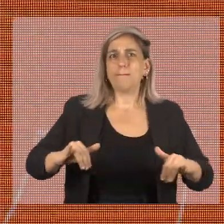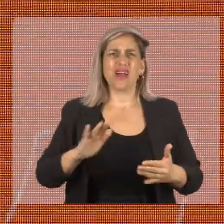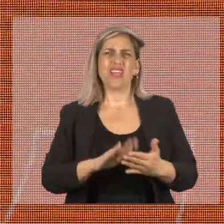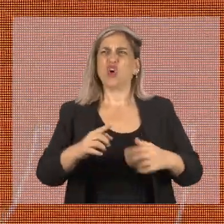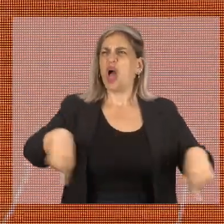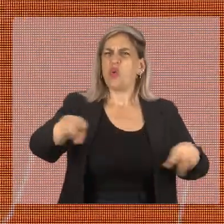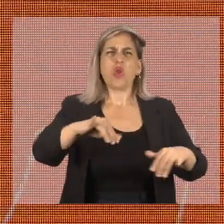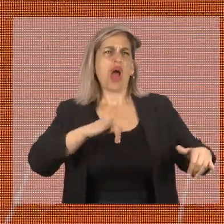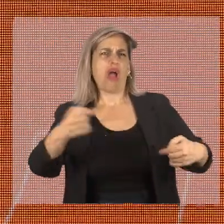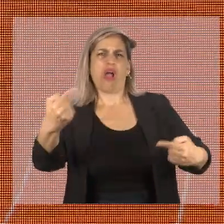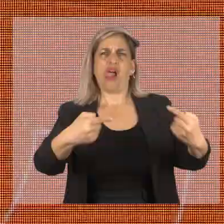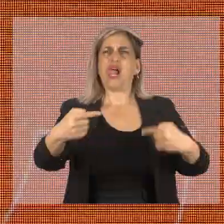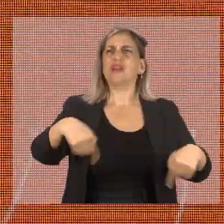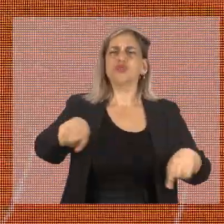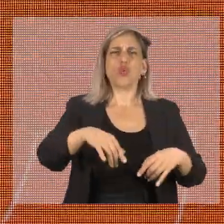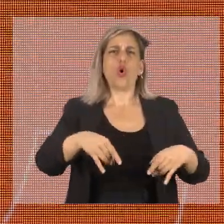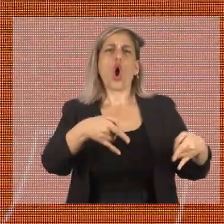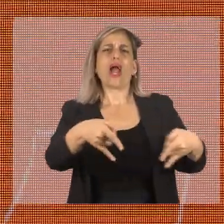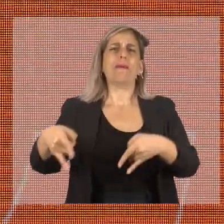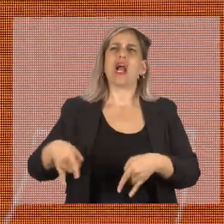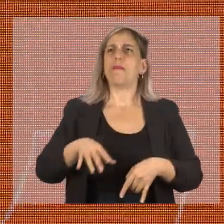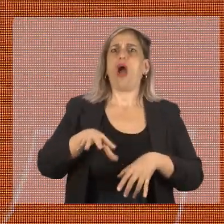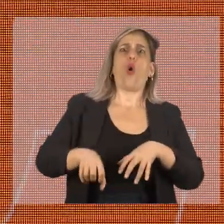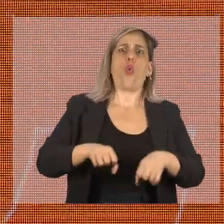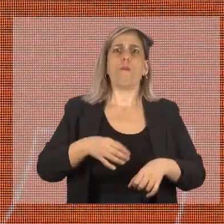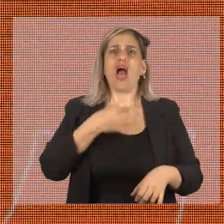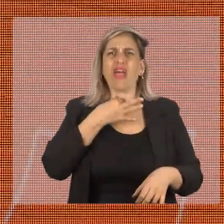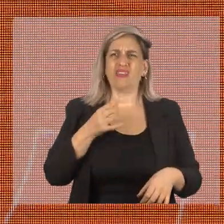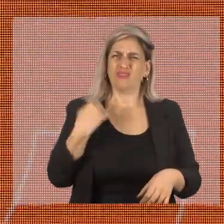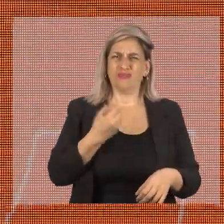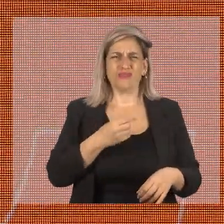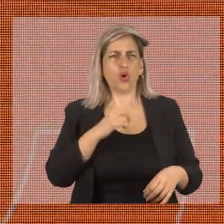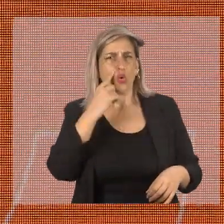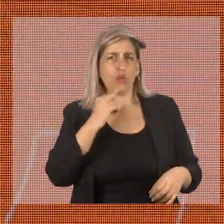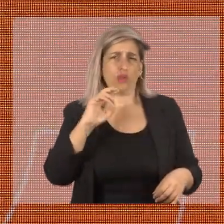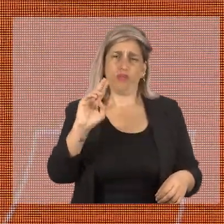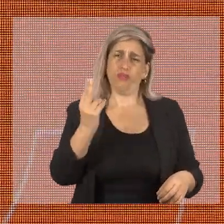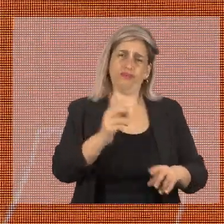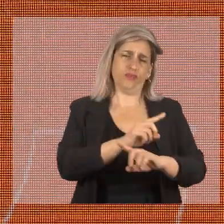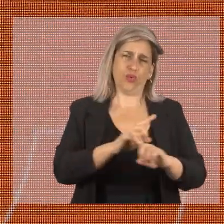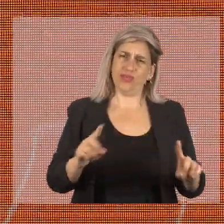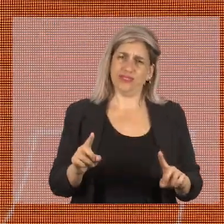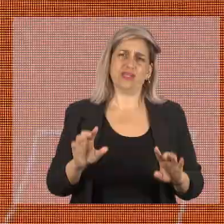de la saturación de los CTI, que por suerte nunca fueron ciertas, el número de muertos, que son personas.